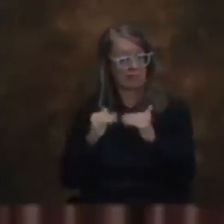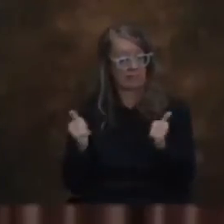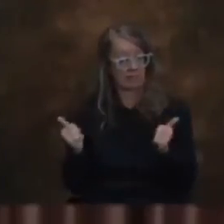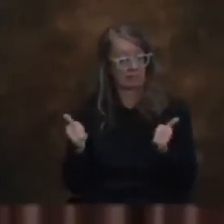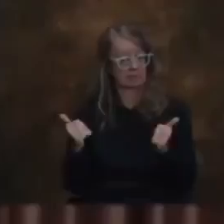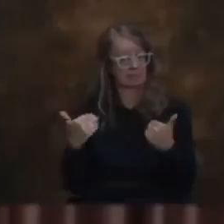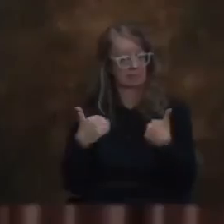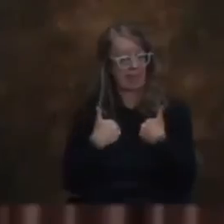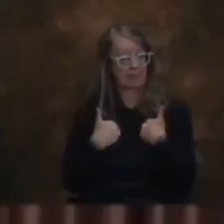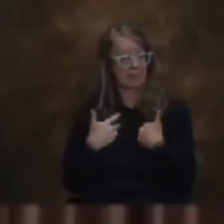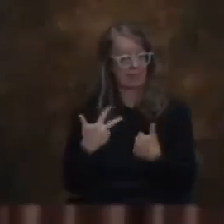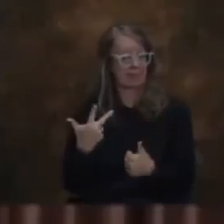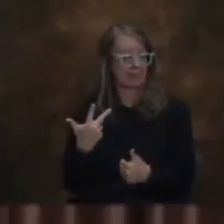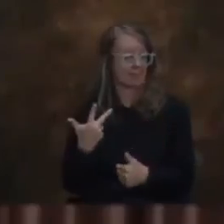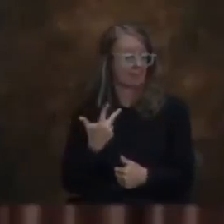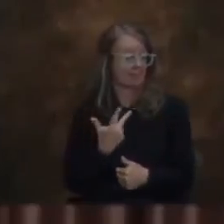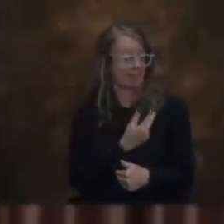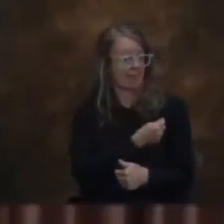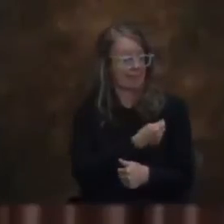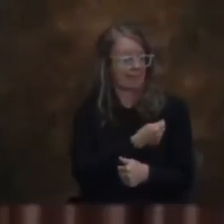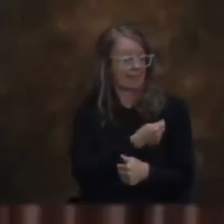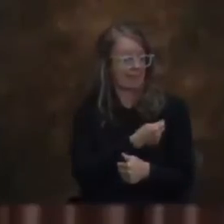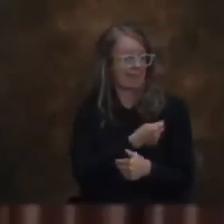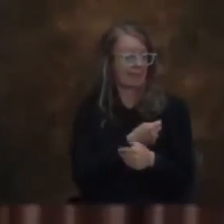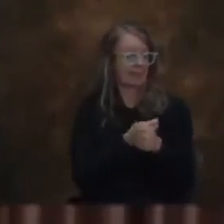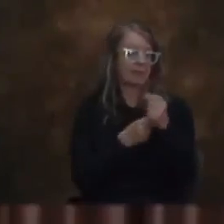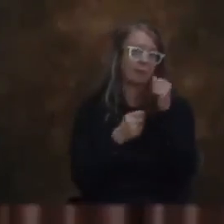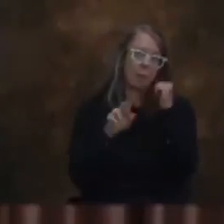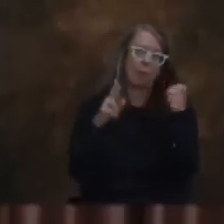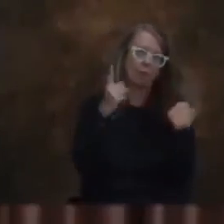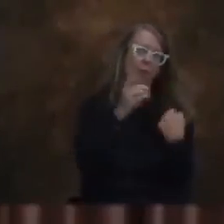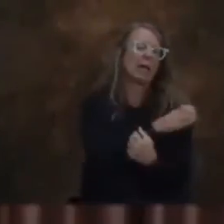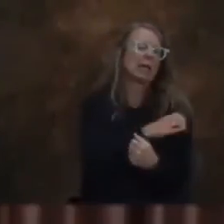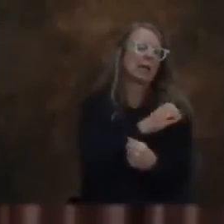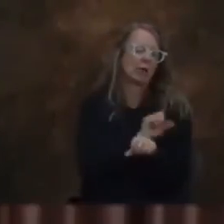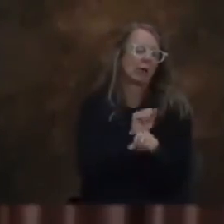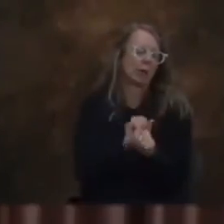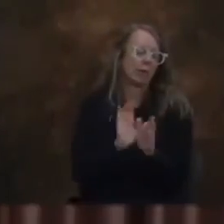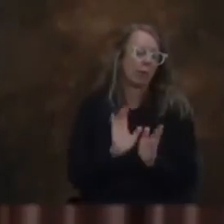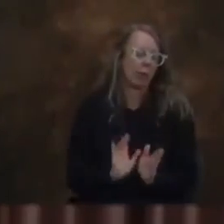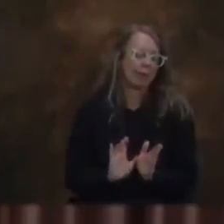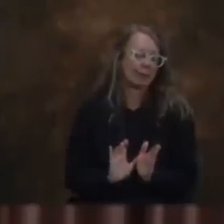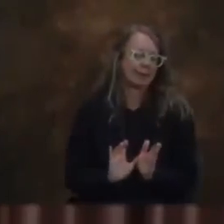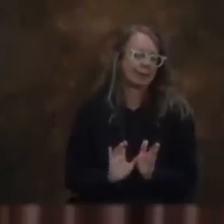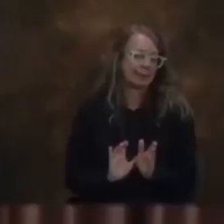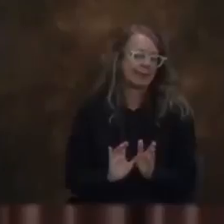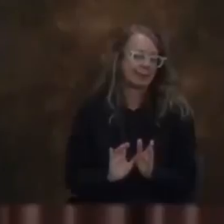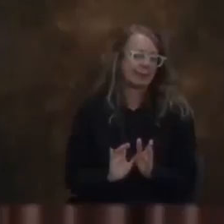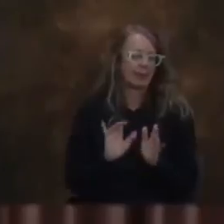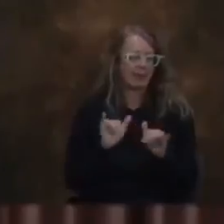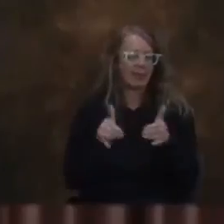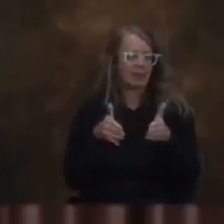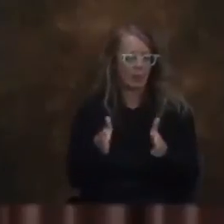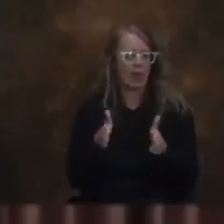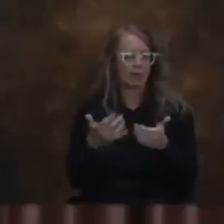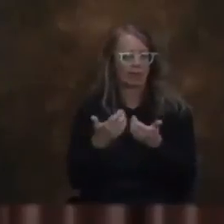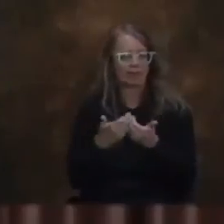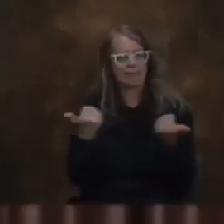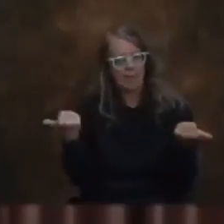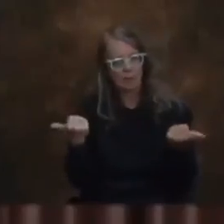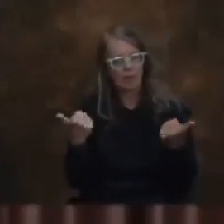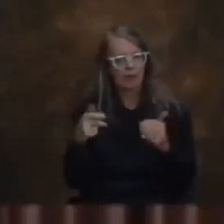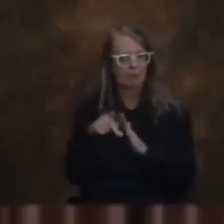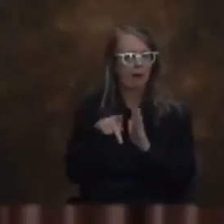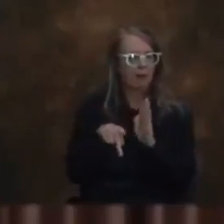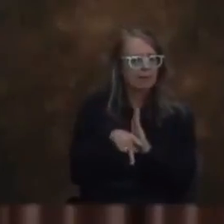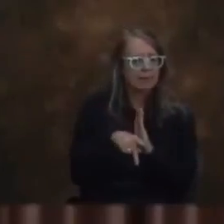gustaría saber si la directriz de vacunación es algo que ustedes están utilizando en el